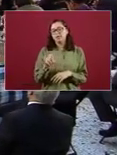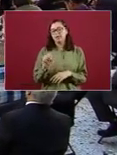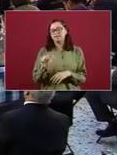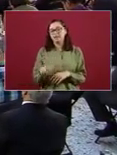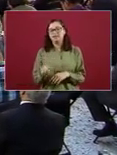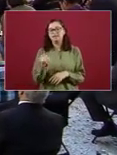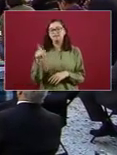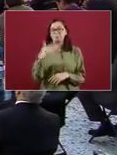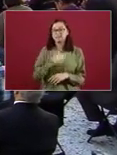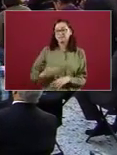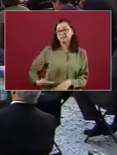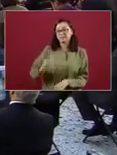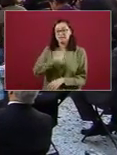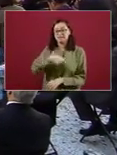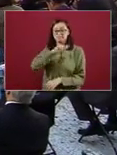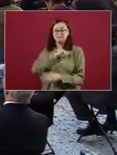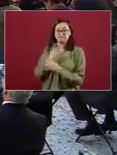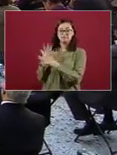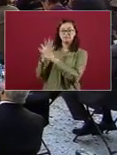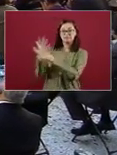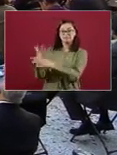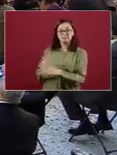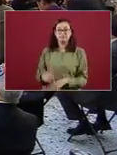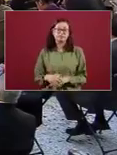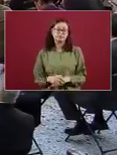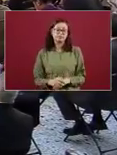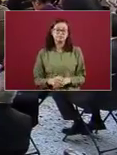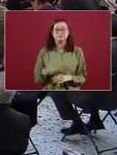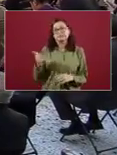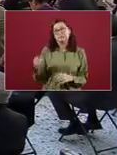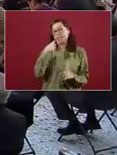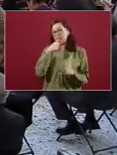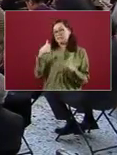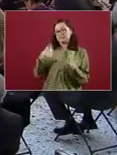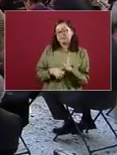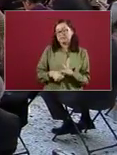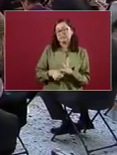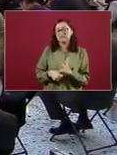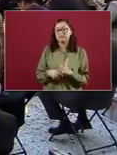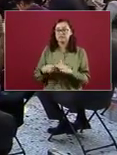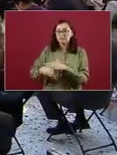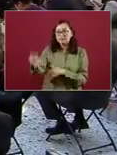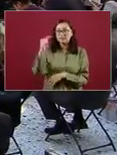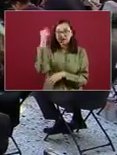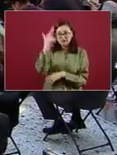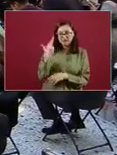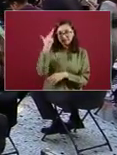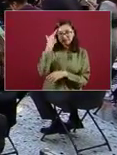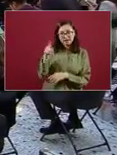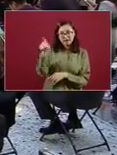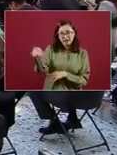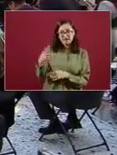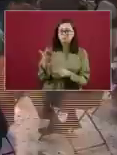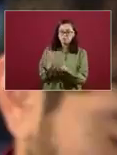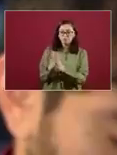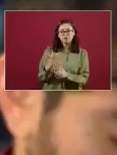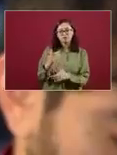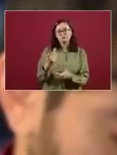conocer la carta hacia el rey de España, donde le está proponiendo que den una